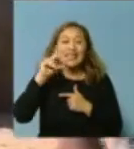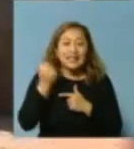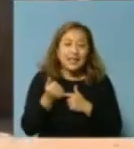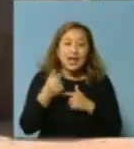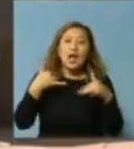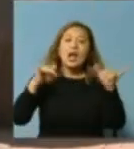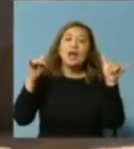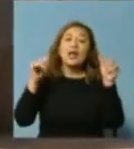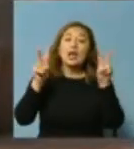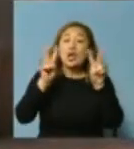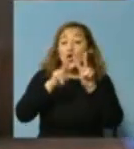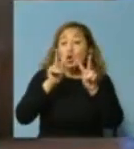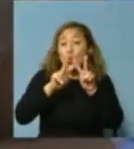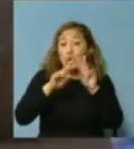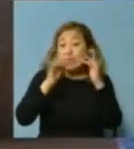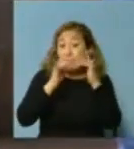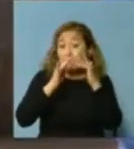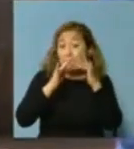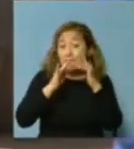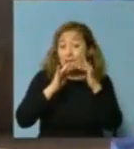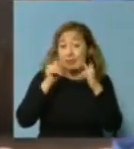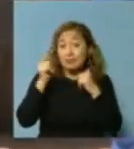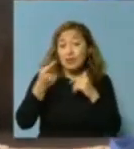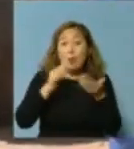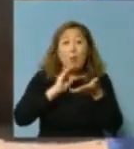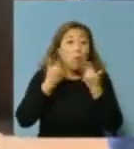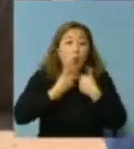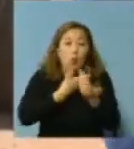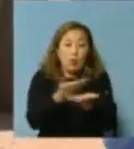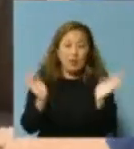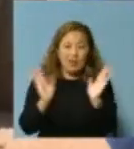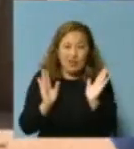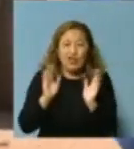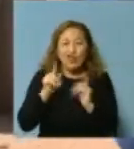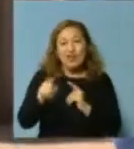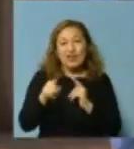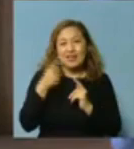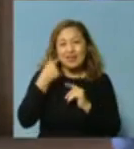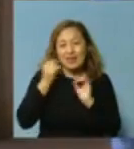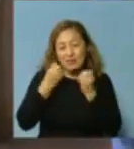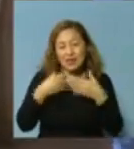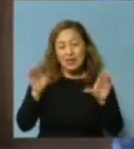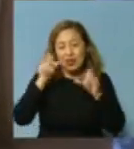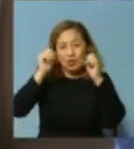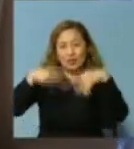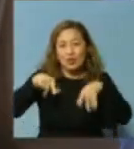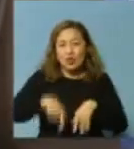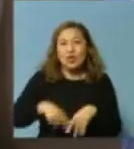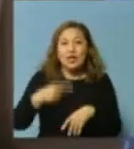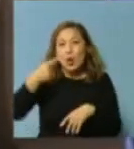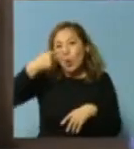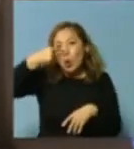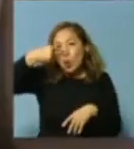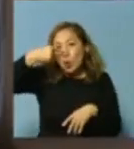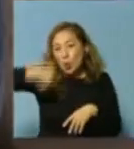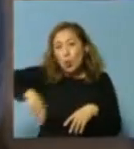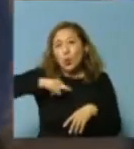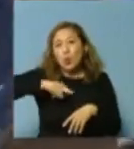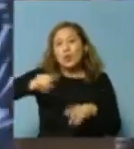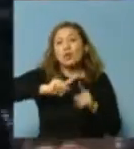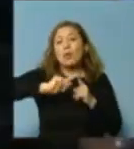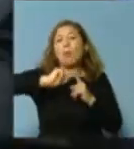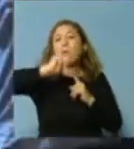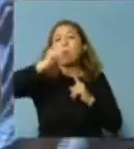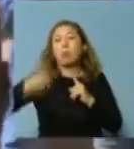Wi-Fi público desde la SAPEN, que es una empresa del Estado que tiene que llevar la última milla, tiene que llevar la